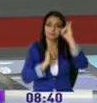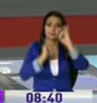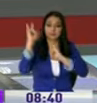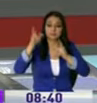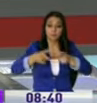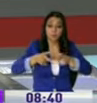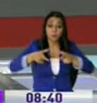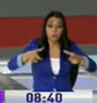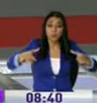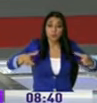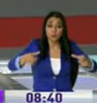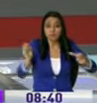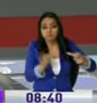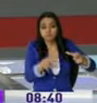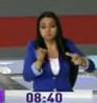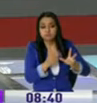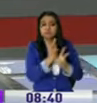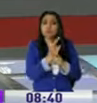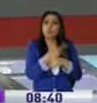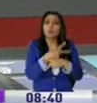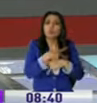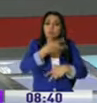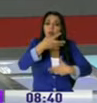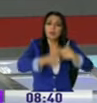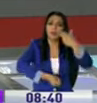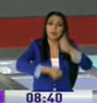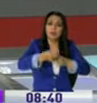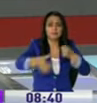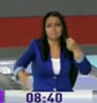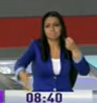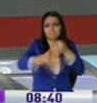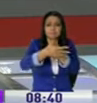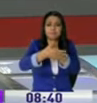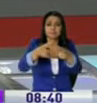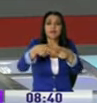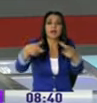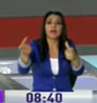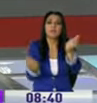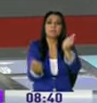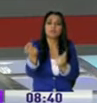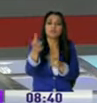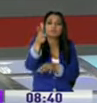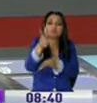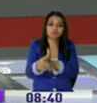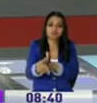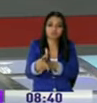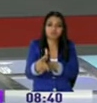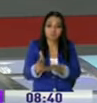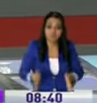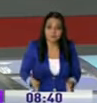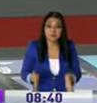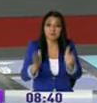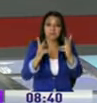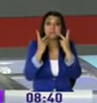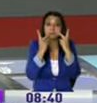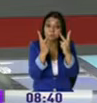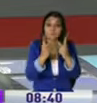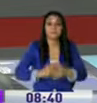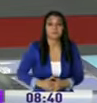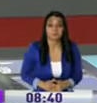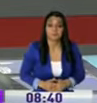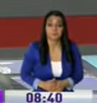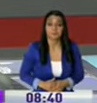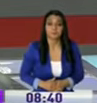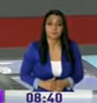vecinos, repartidor de productos lácteos, se impactó contra un camión que estaba estacionado en el costado de la vía. El resultado, lo que le